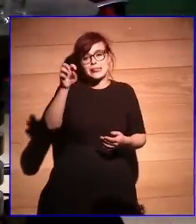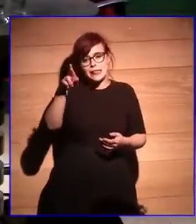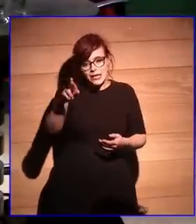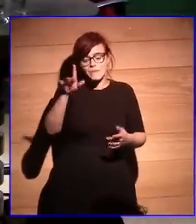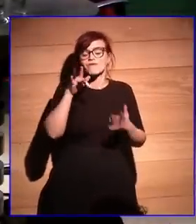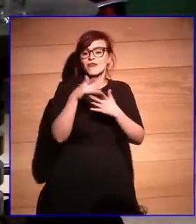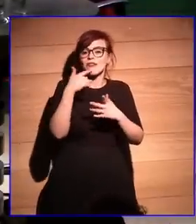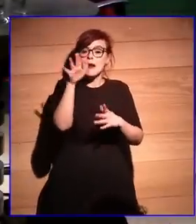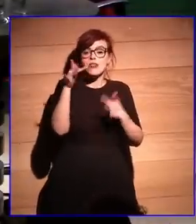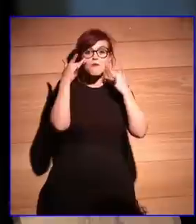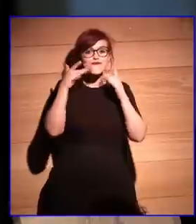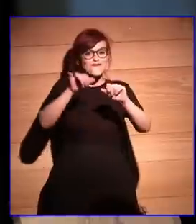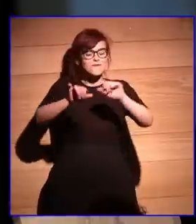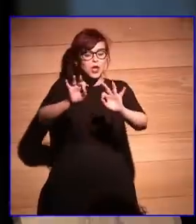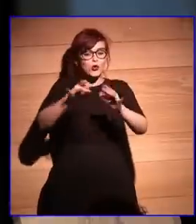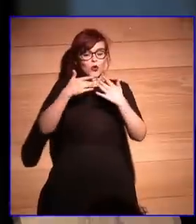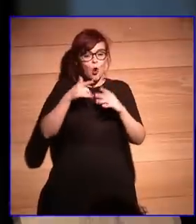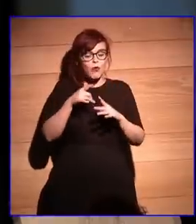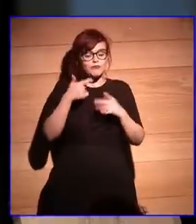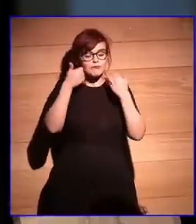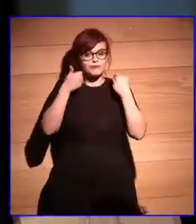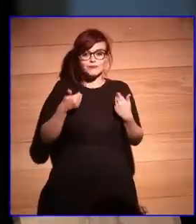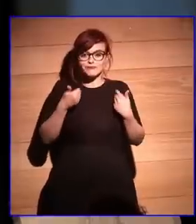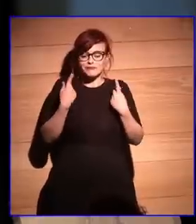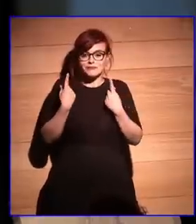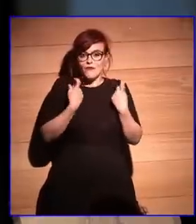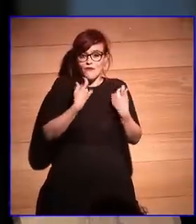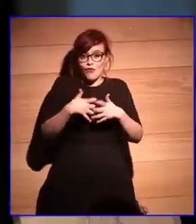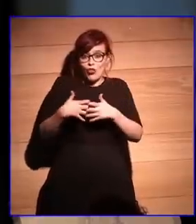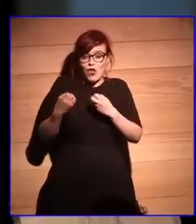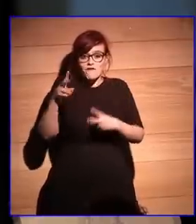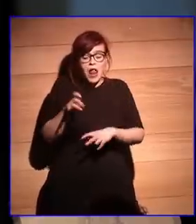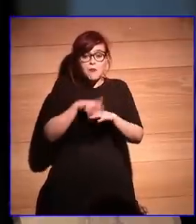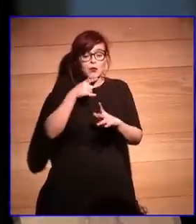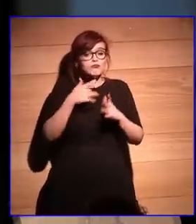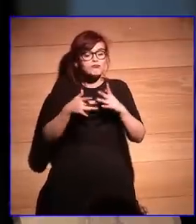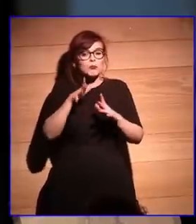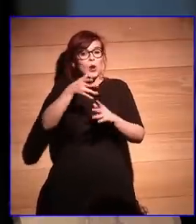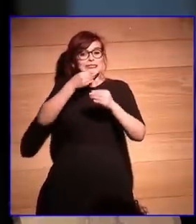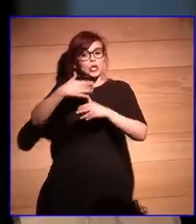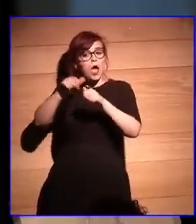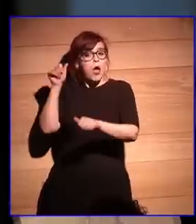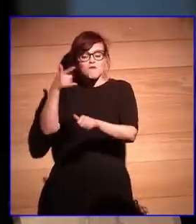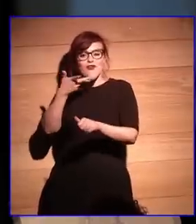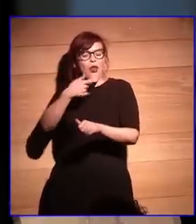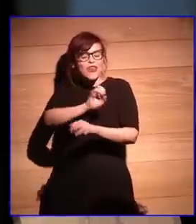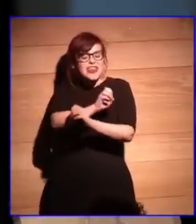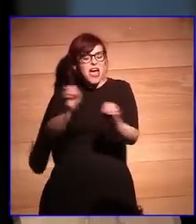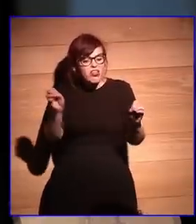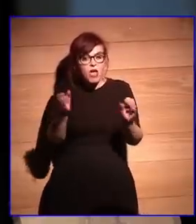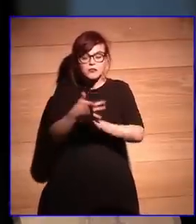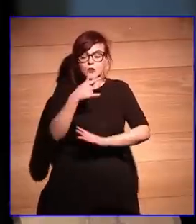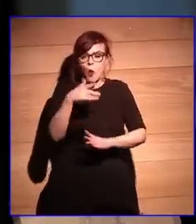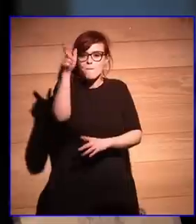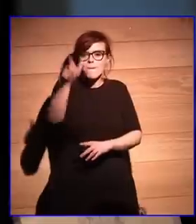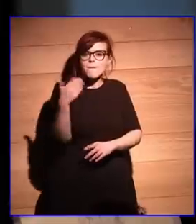pureza química, que en este caso funciona por su falta de explicaciones y porque la película de este modo